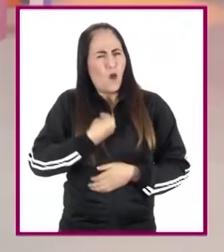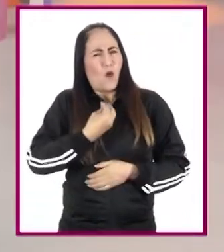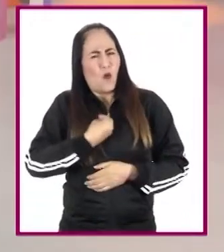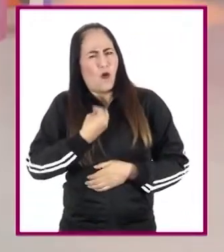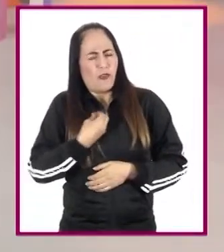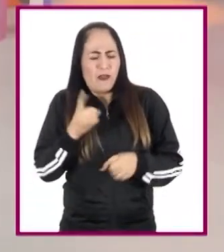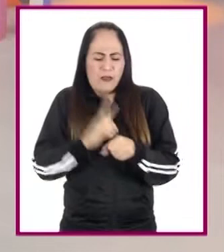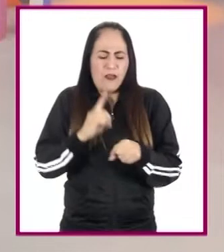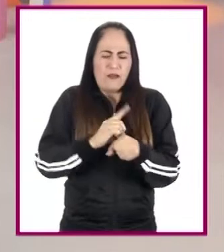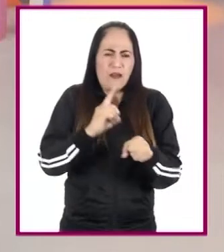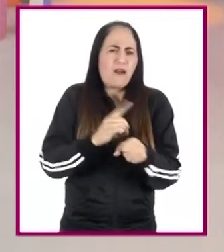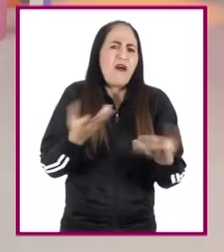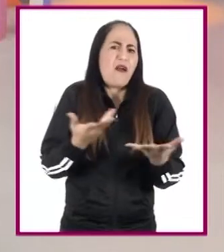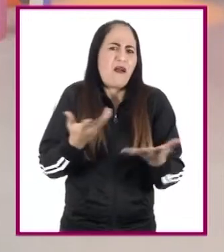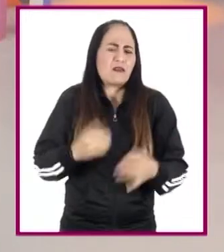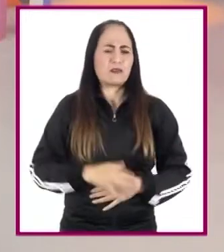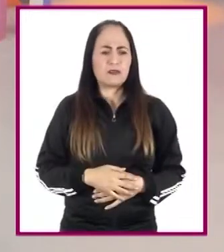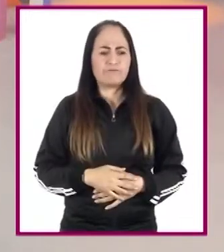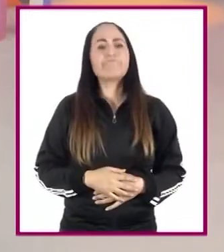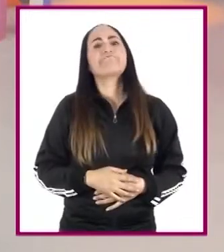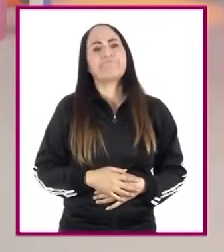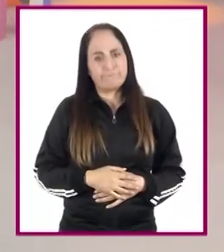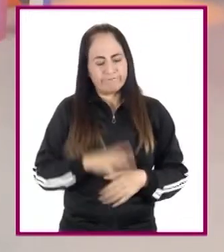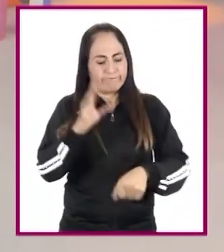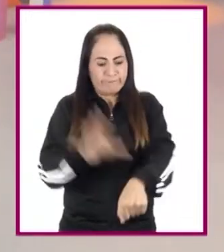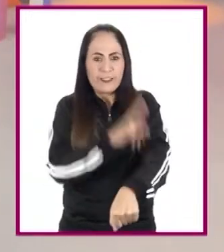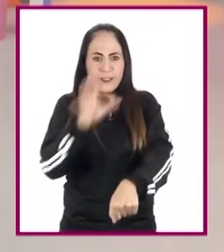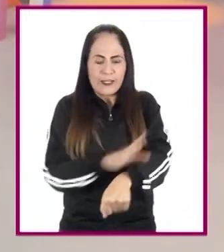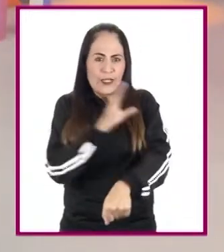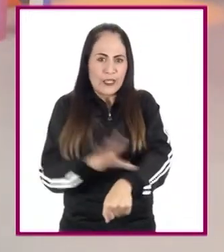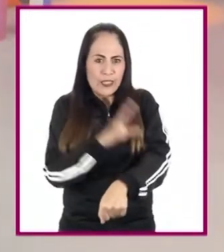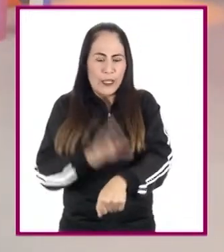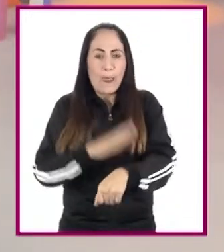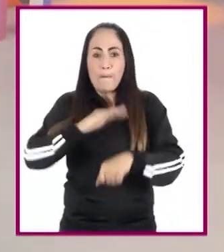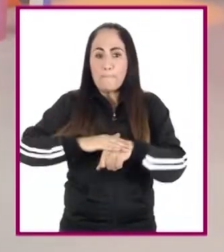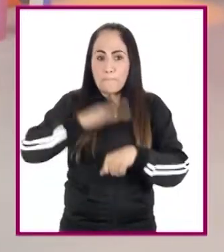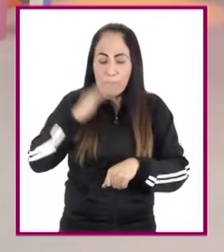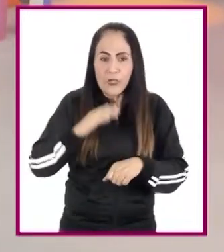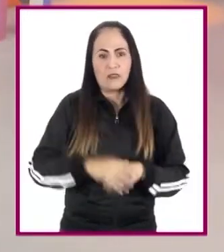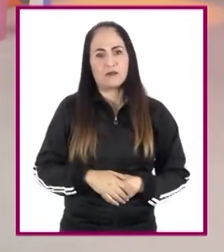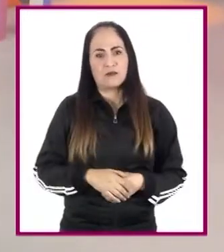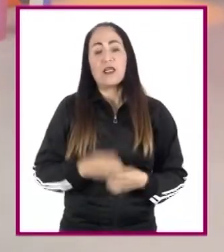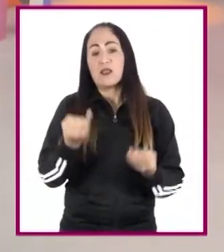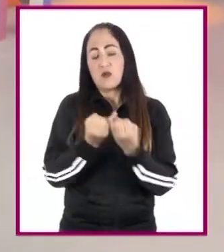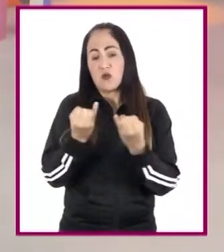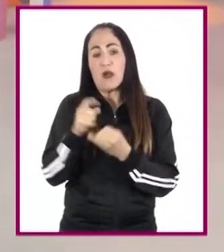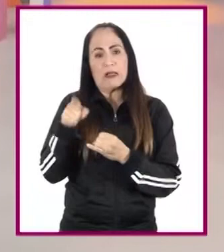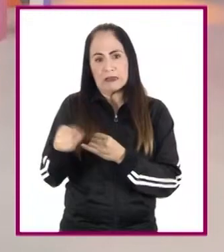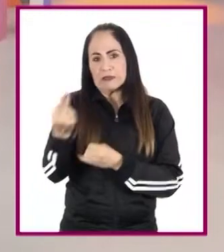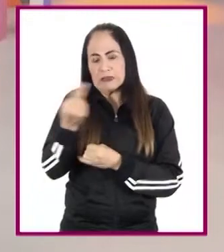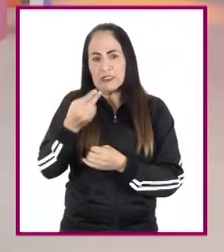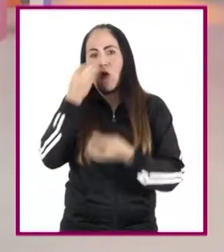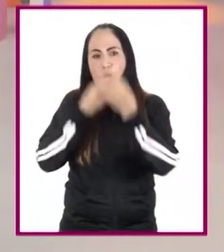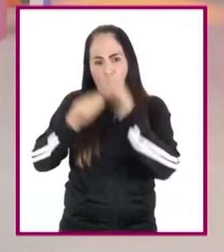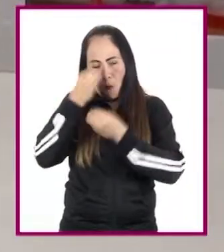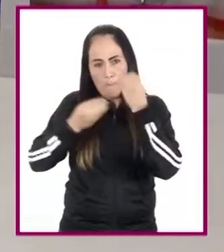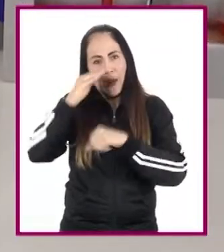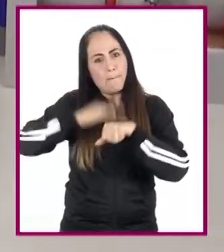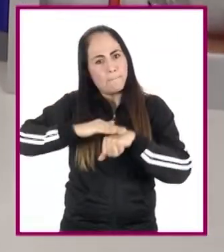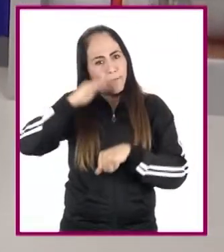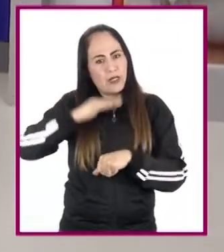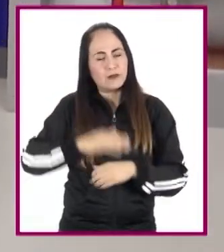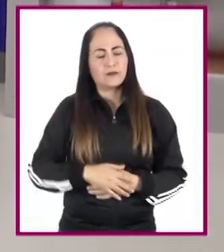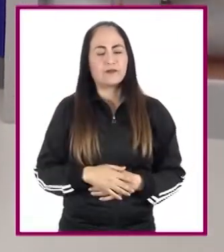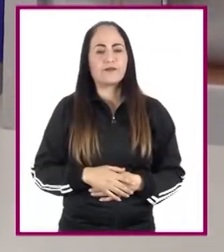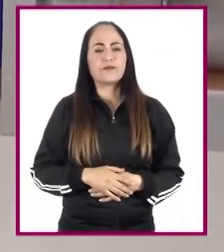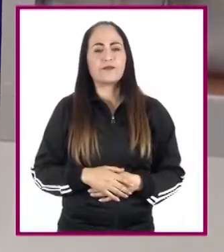diaria? Claro, necesita más energía y por lo tanto necesita consumir más alimentos que se la proporcionen.